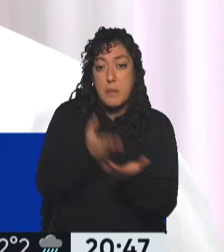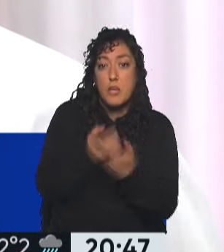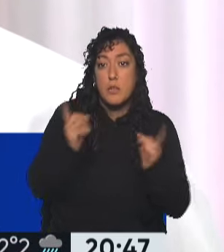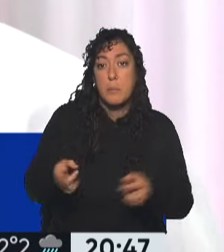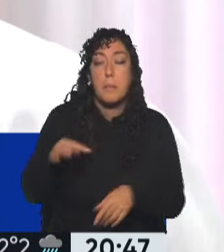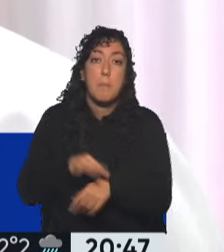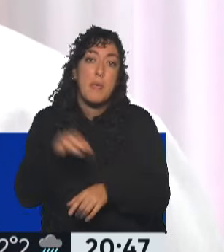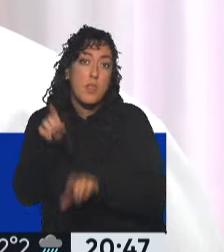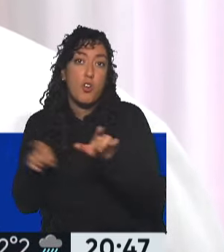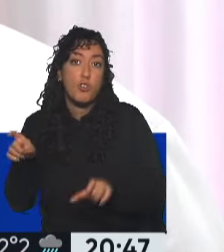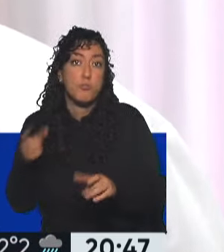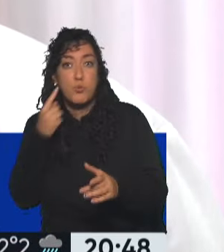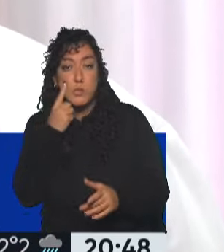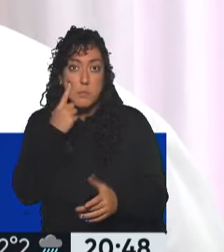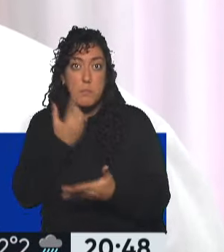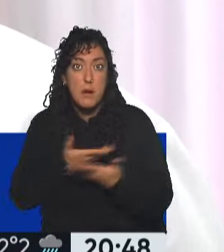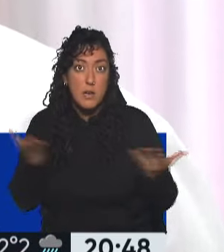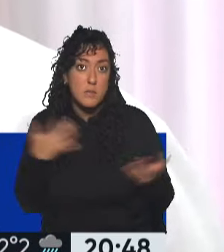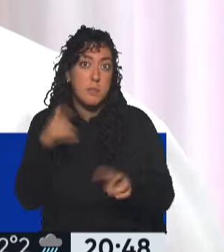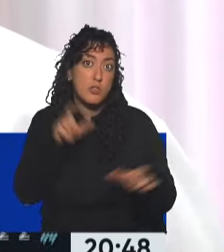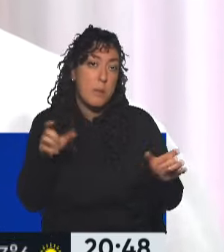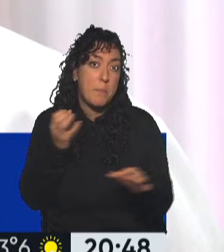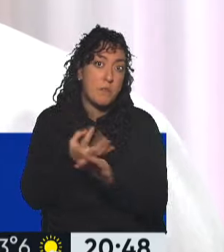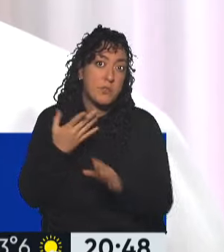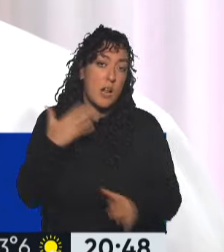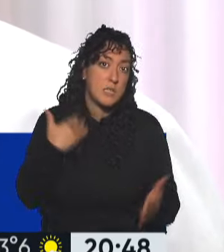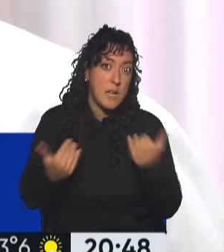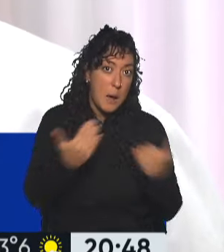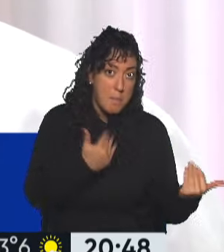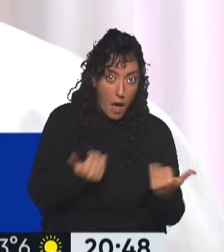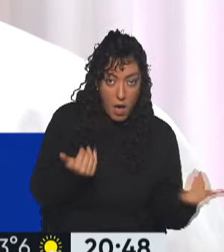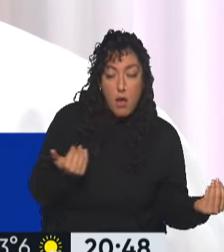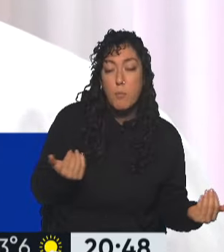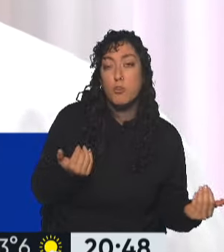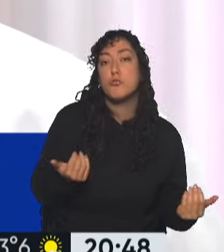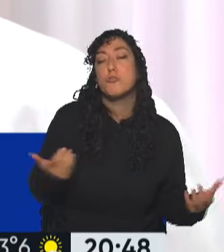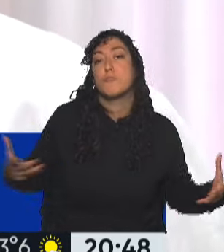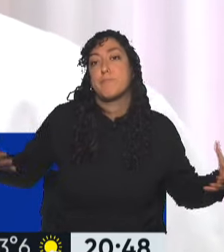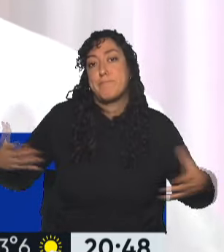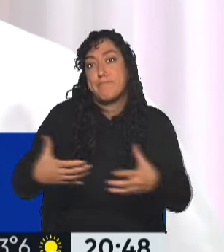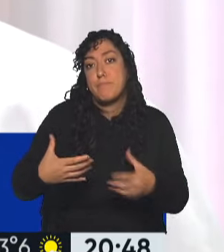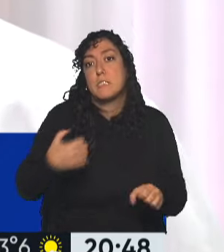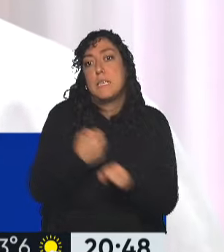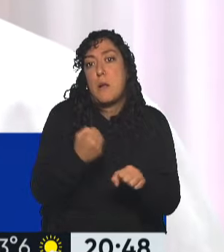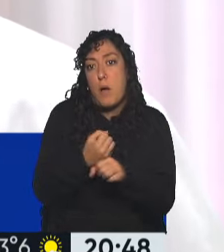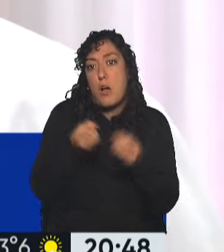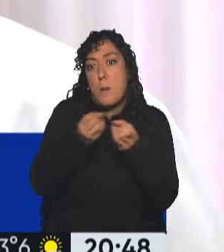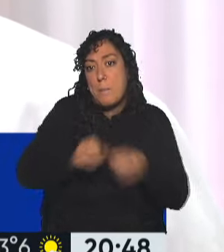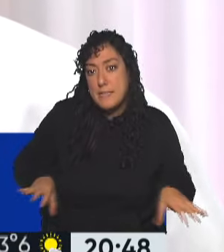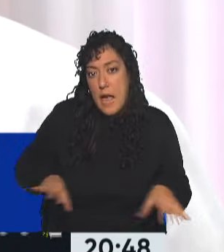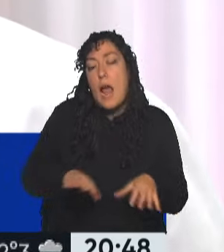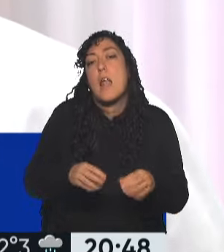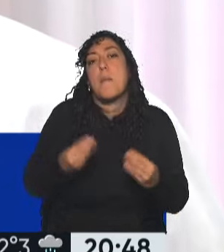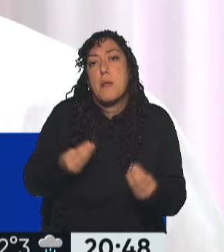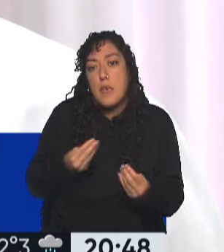que nos convocaron a un grupo de expertos para empezar a hacer un trabajo primero de